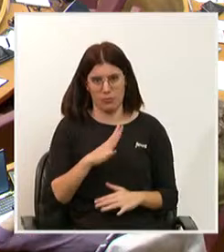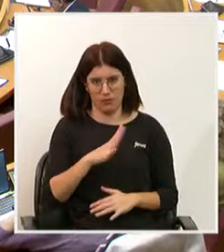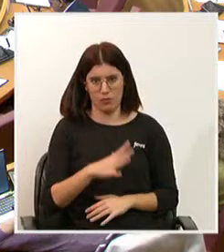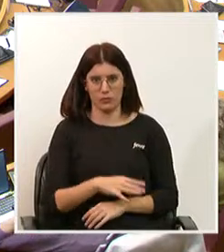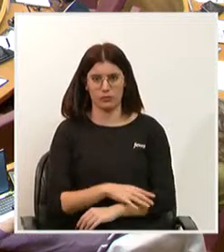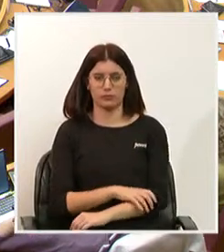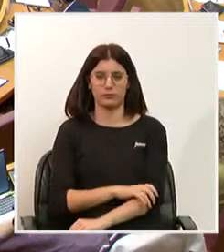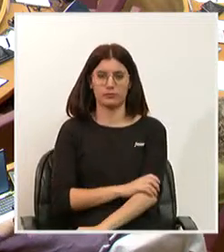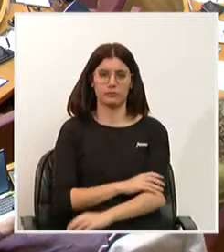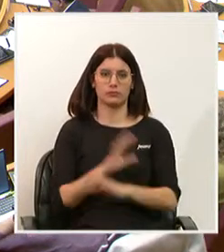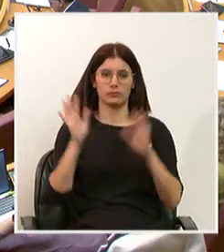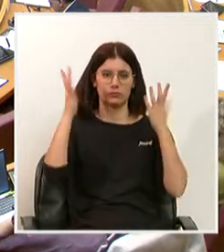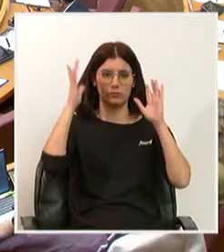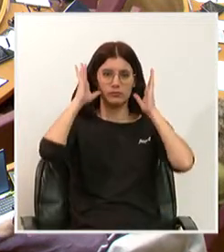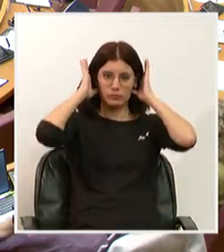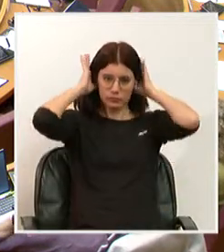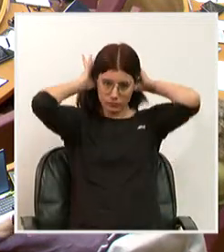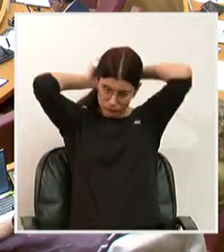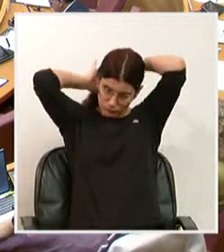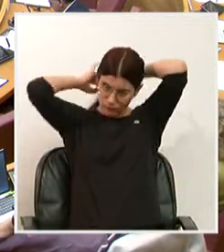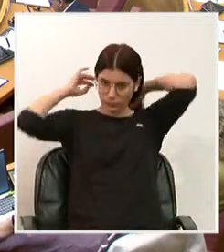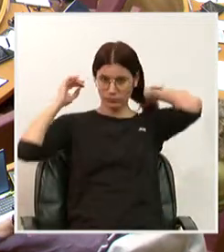yac muchas